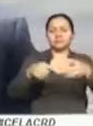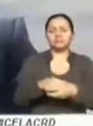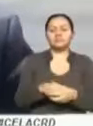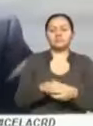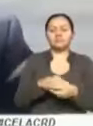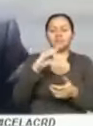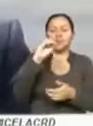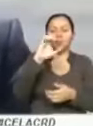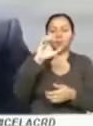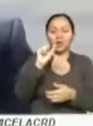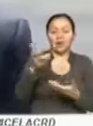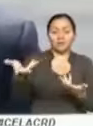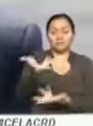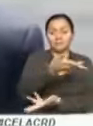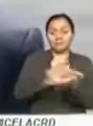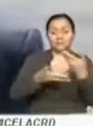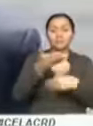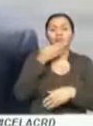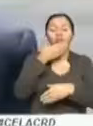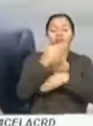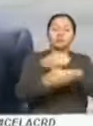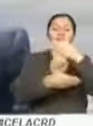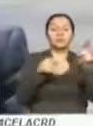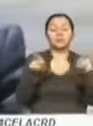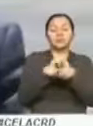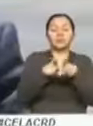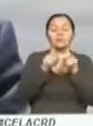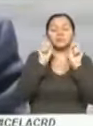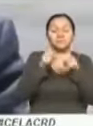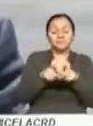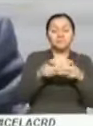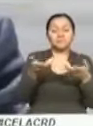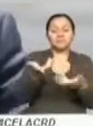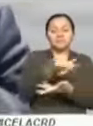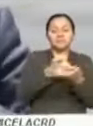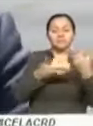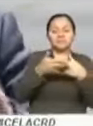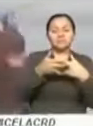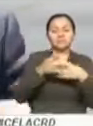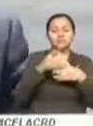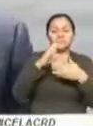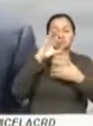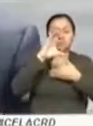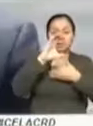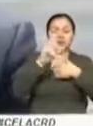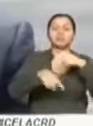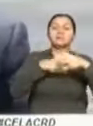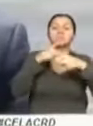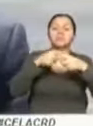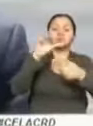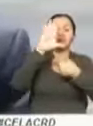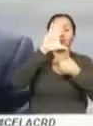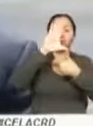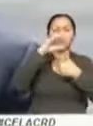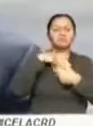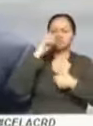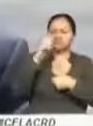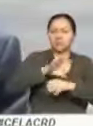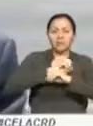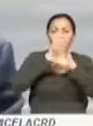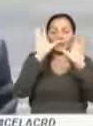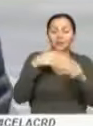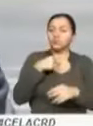ese espacio en Washington para tratar nuestras diferencias como bloques, CELAC y Norteamérica. Esa siempre ha sido nuestra postura,